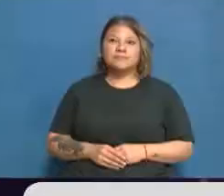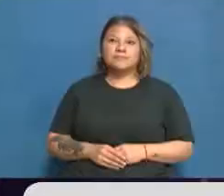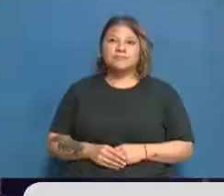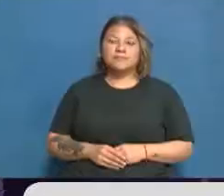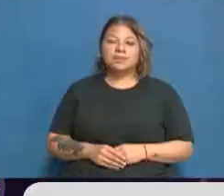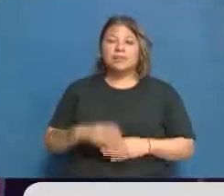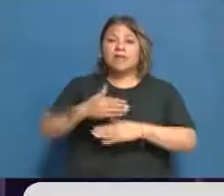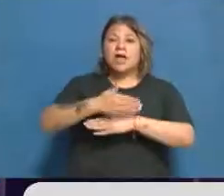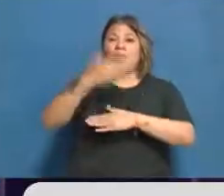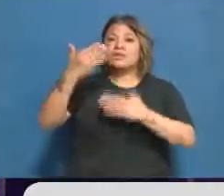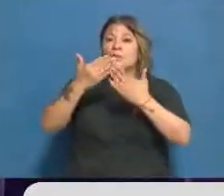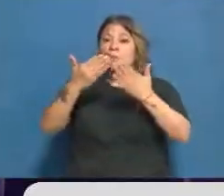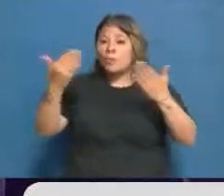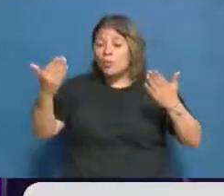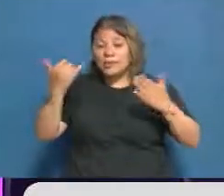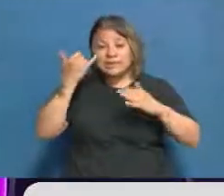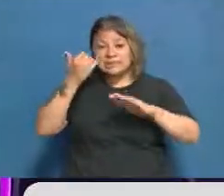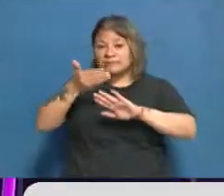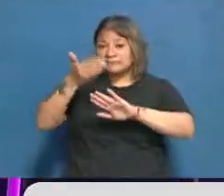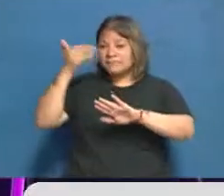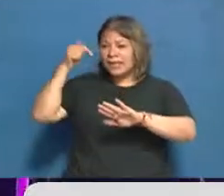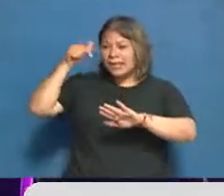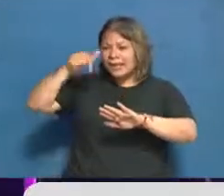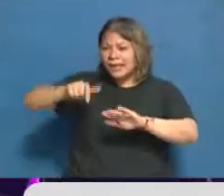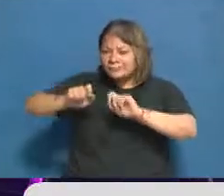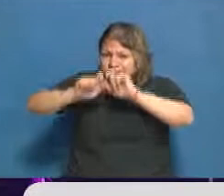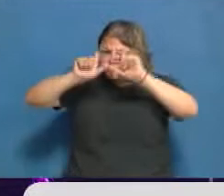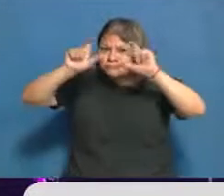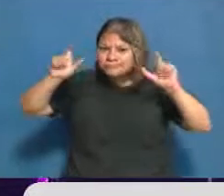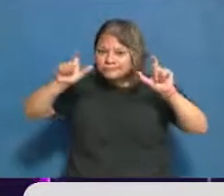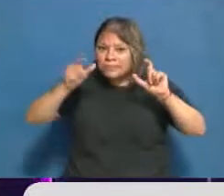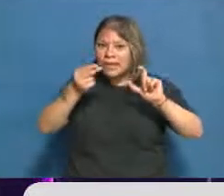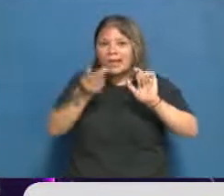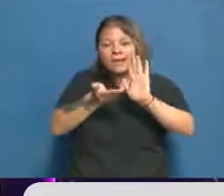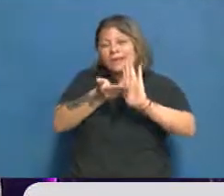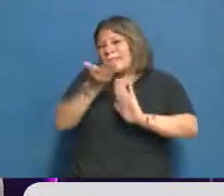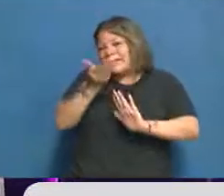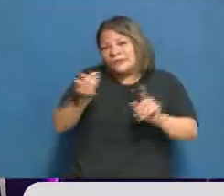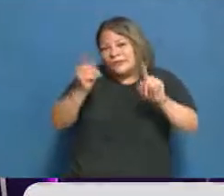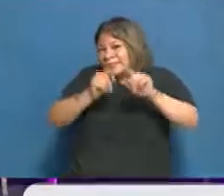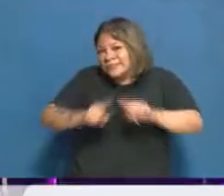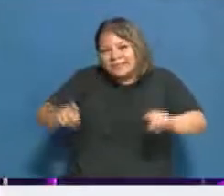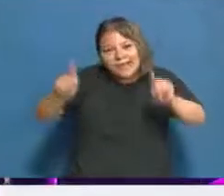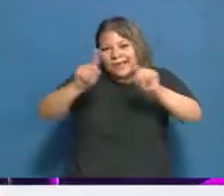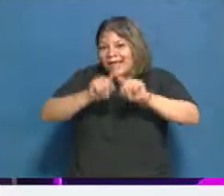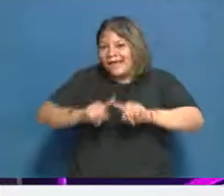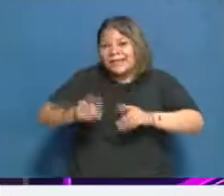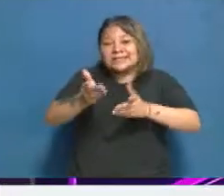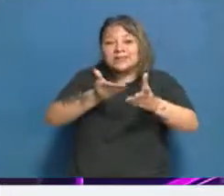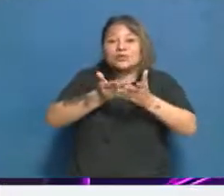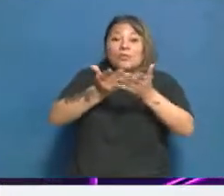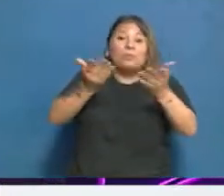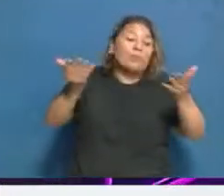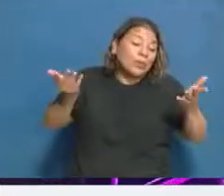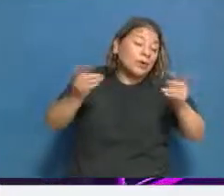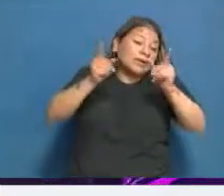Pasaron las audiencias públicas, ahí más o menos nos enteramos que iban a venir incrementos. Bueno, como sabe usted, sube absolutamente todo, los servicios públicos